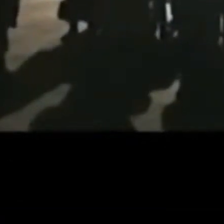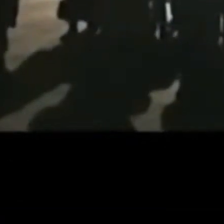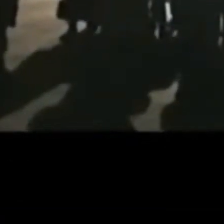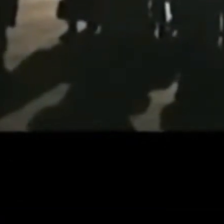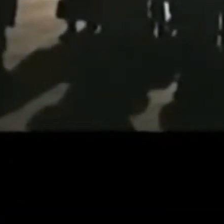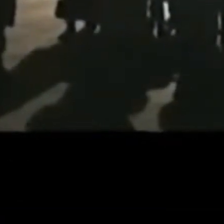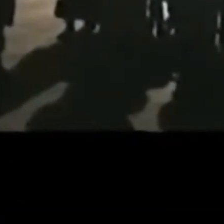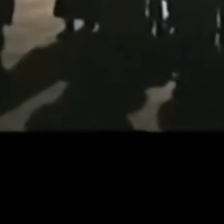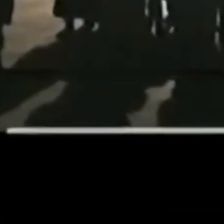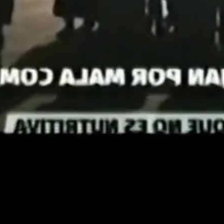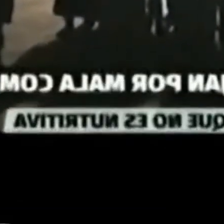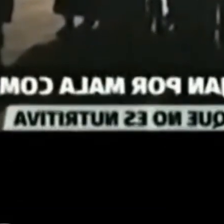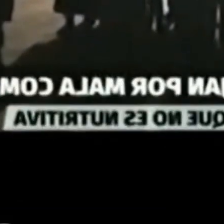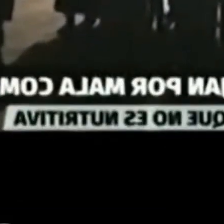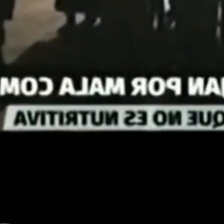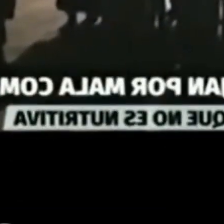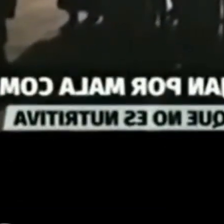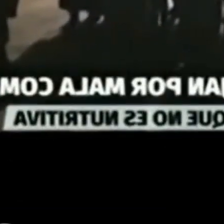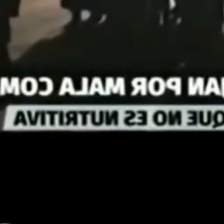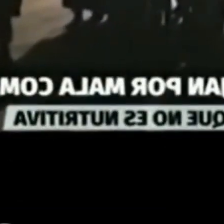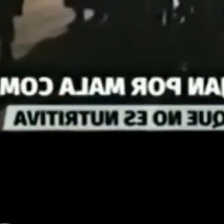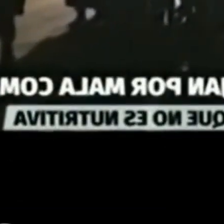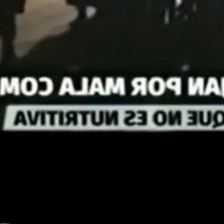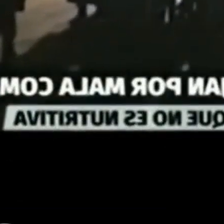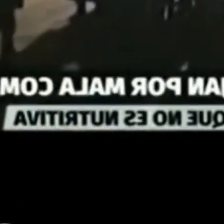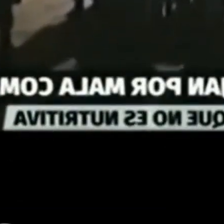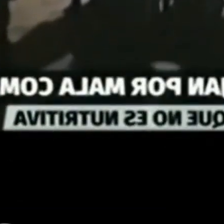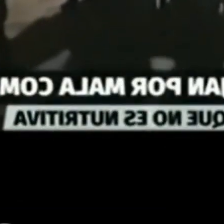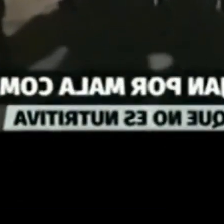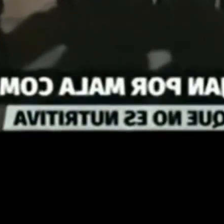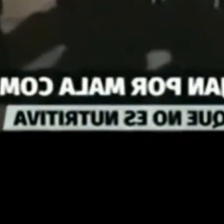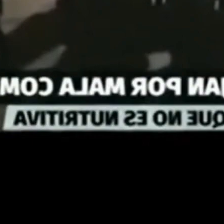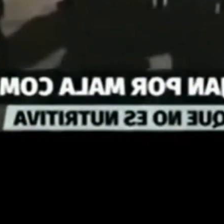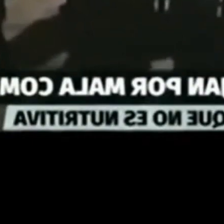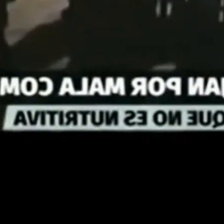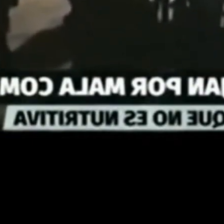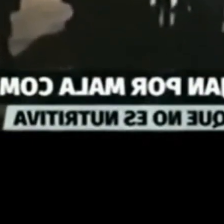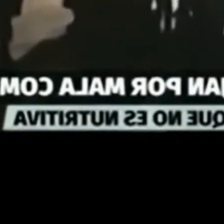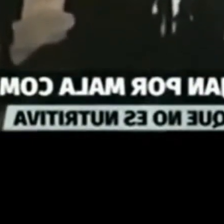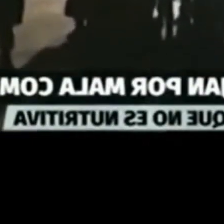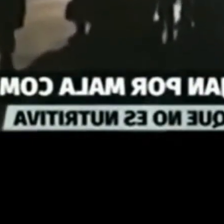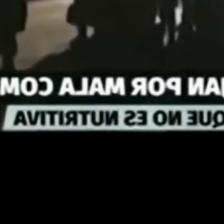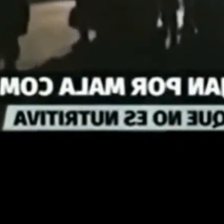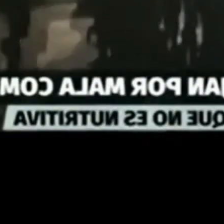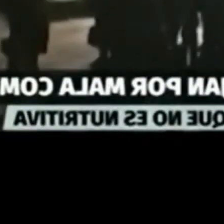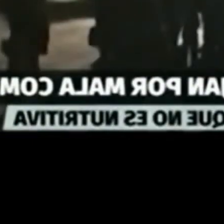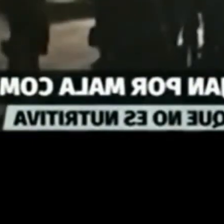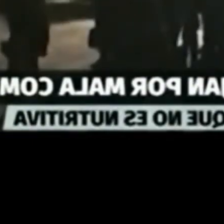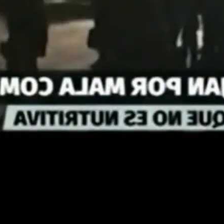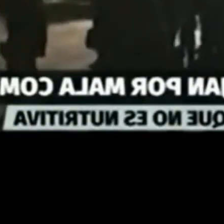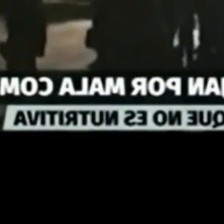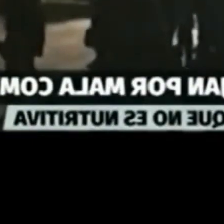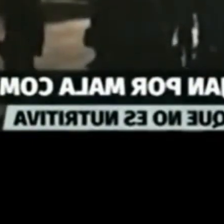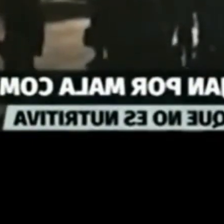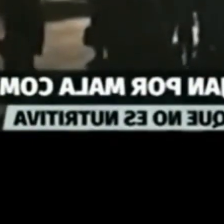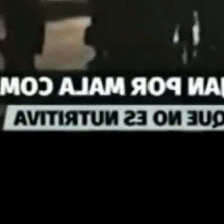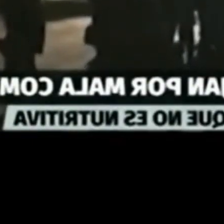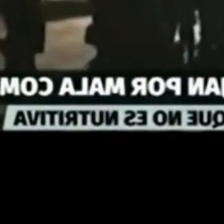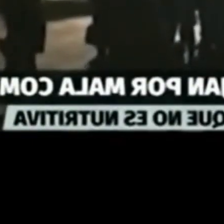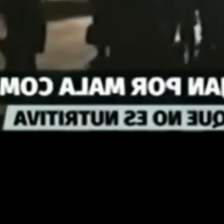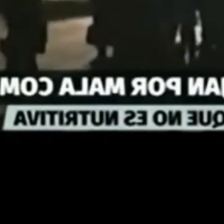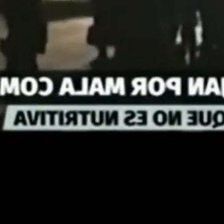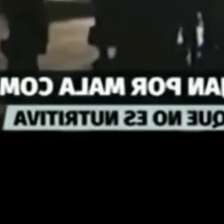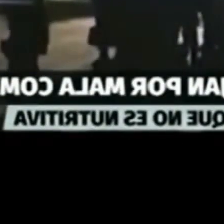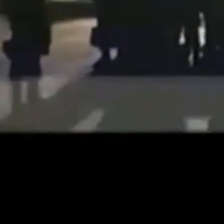no comemos ni cena aquí ni nada. ¿No está, comandante, mi jefe? Ella no come ni cena aquí. Ah, no hace nada de eso. ¿Por